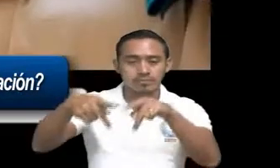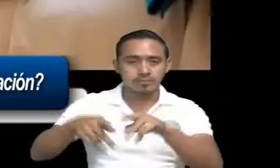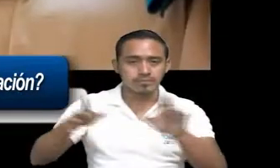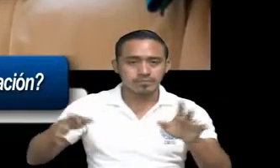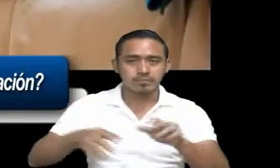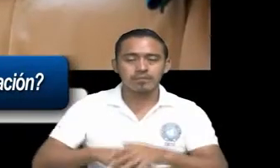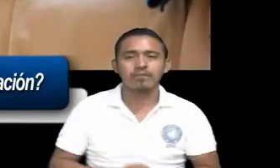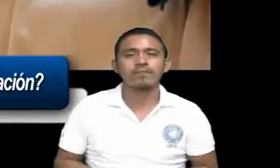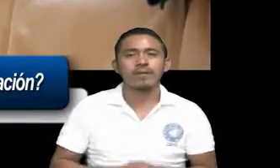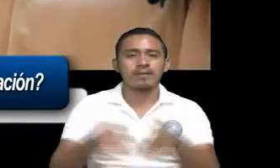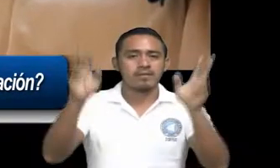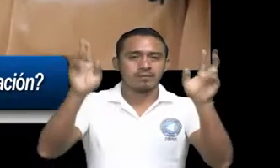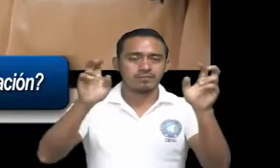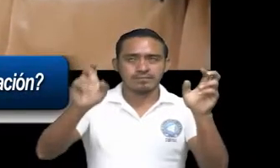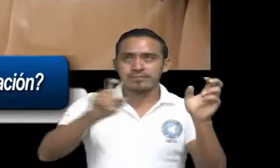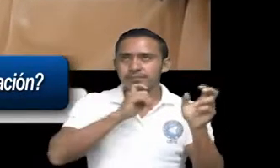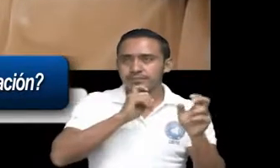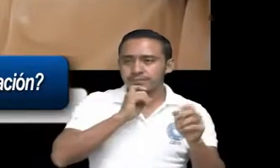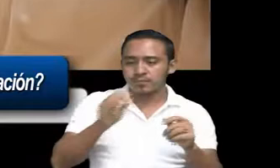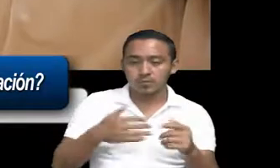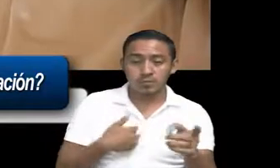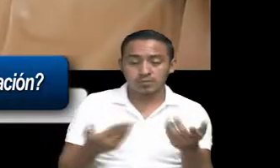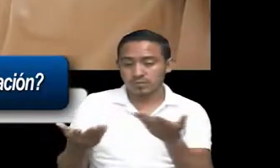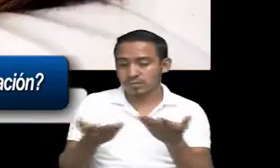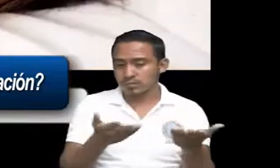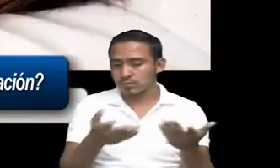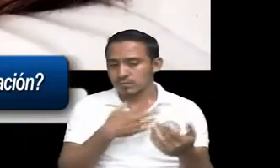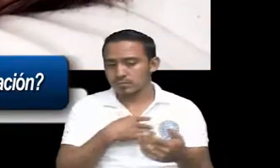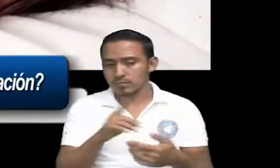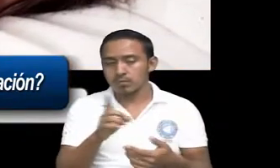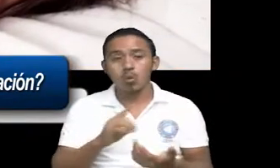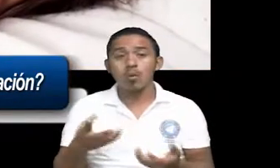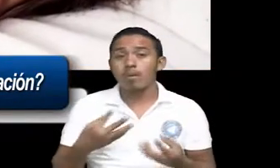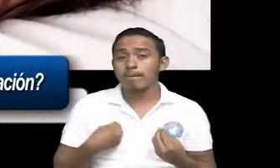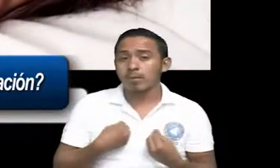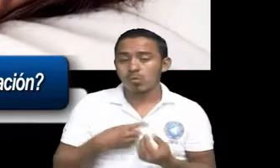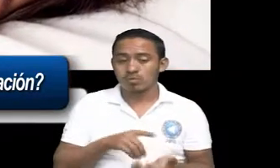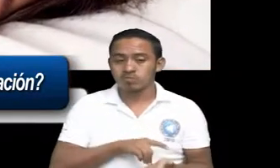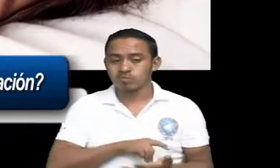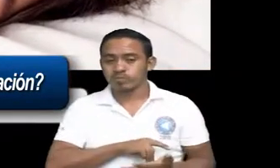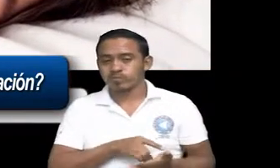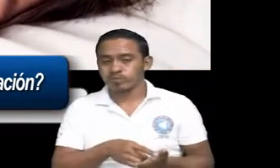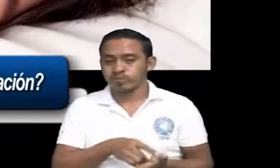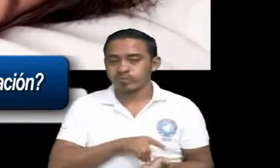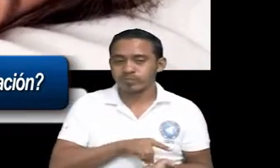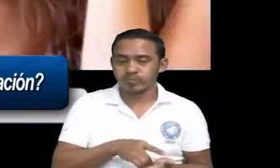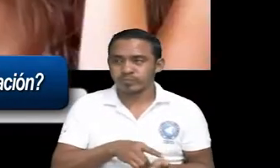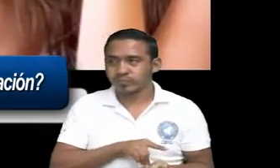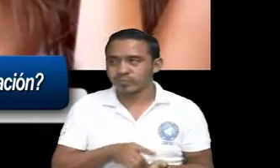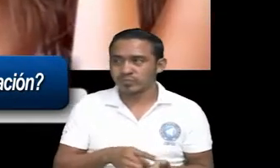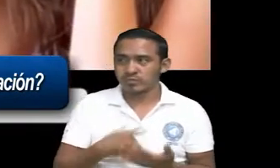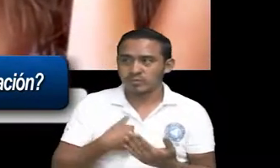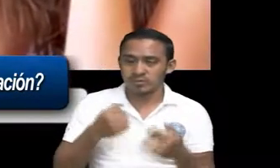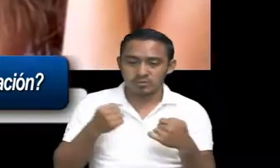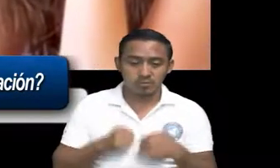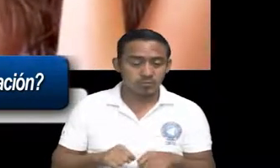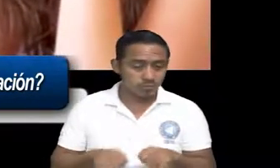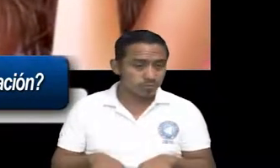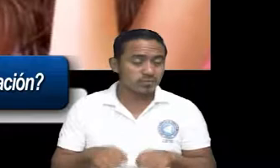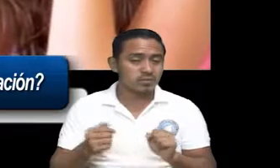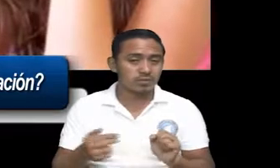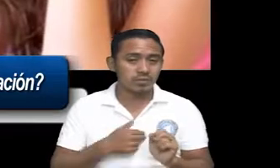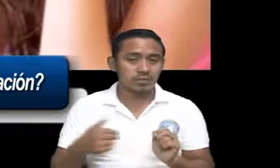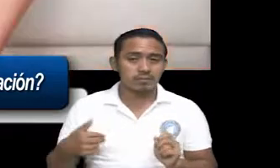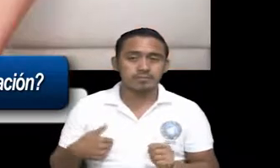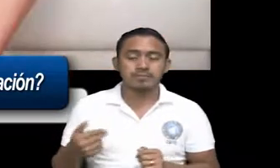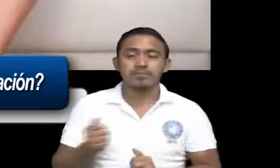del celo, más que desconfiar de la otra persona, es la inseguridad de mis mismas capacidades y habilidades como tal. Es